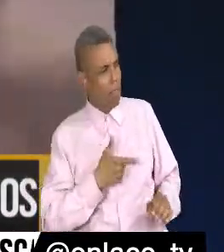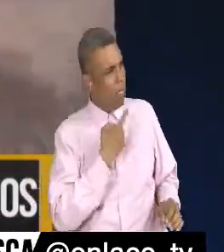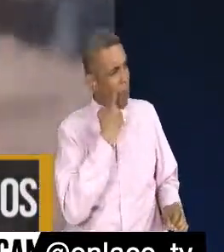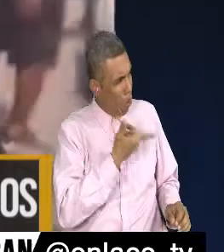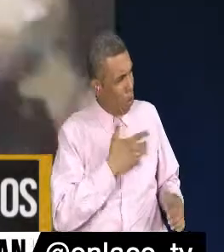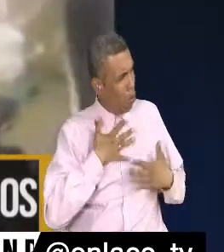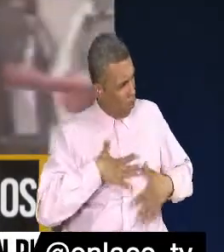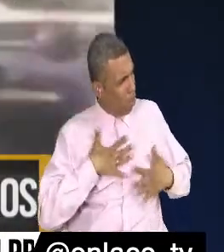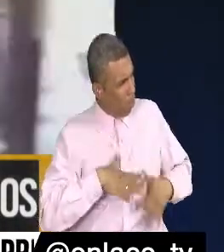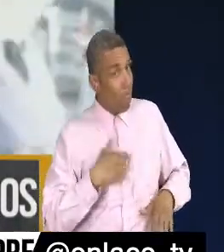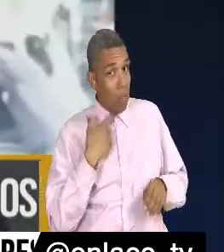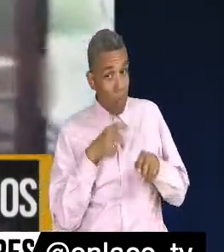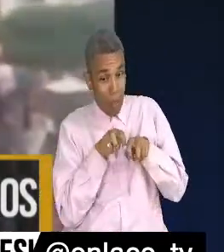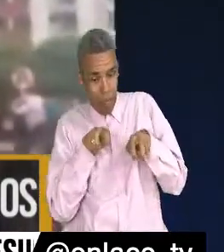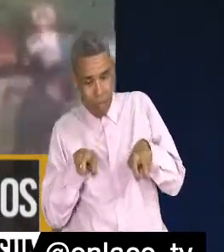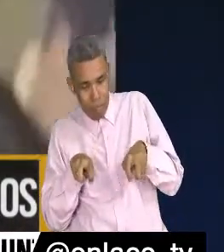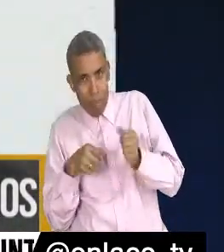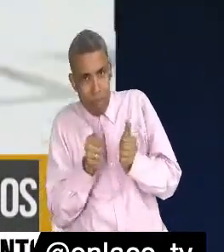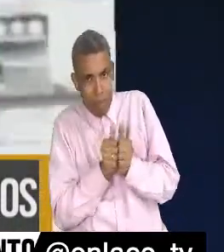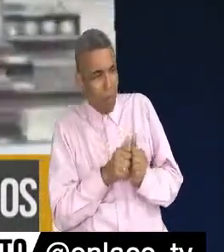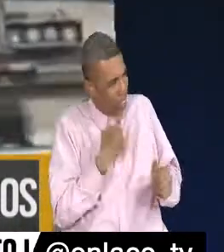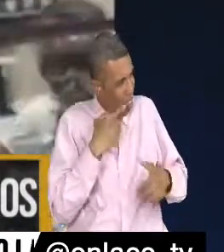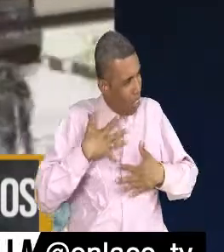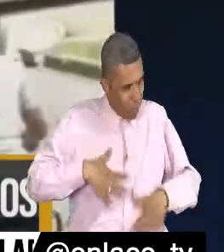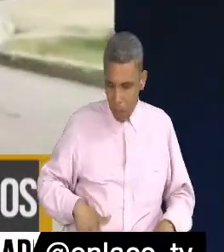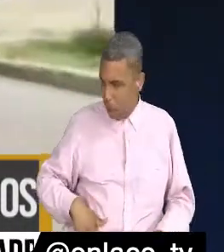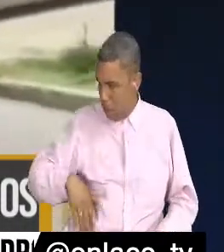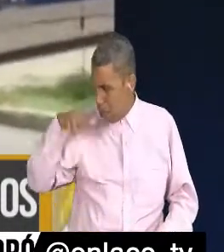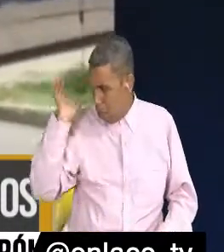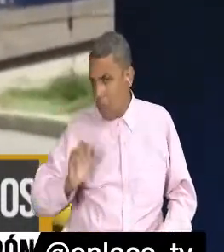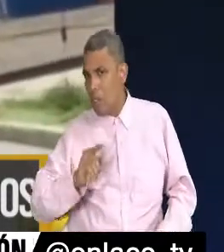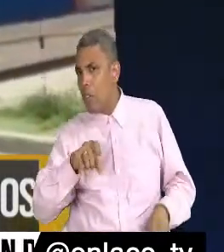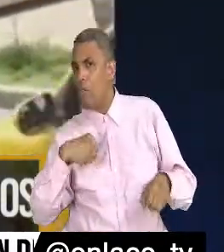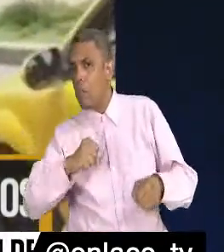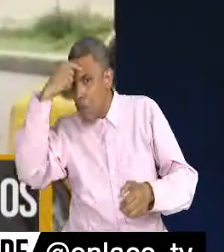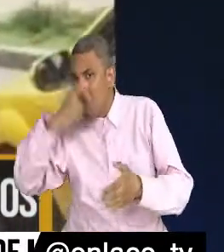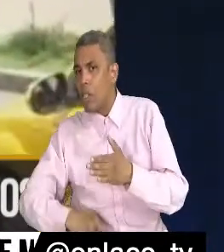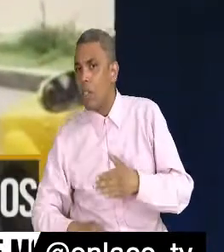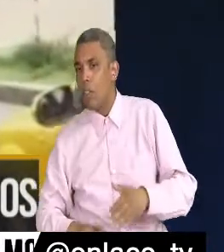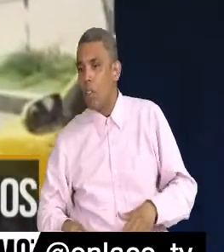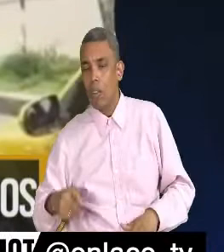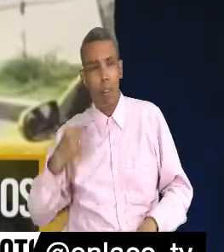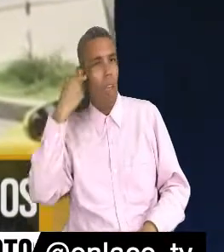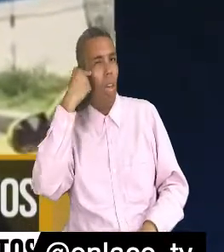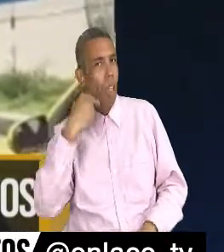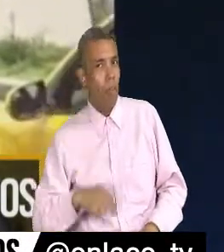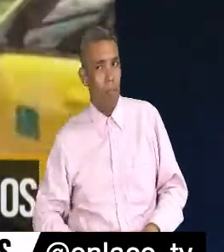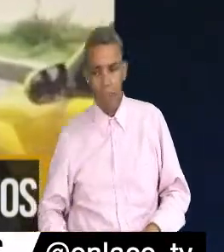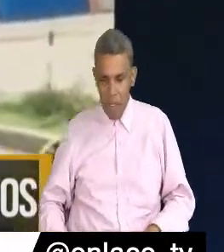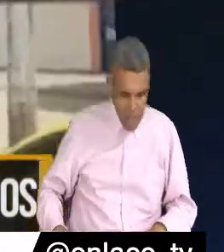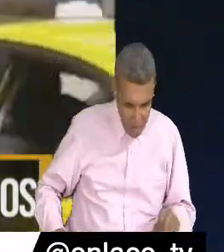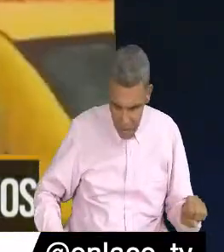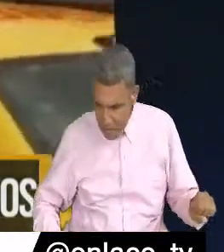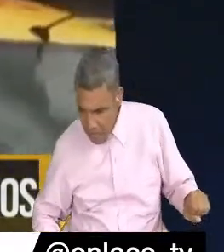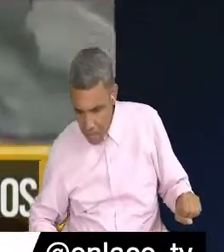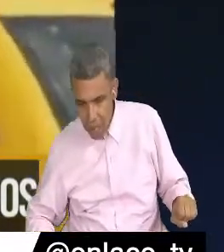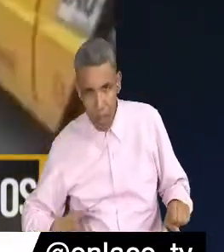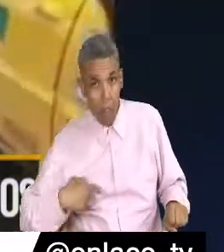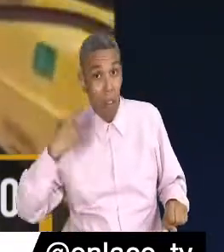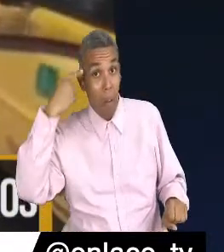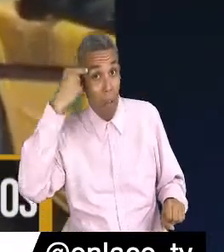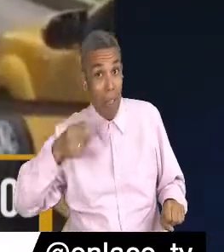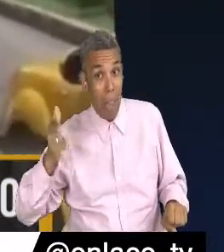embalar, porque yo pensé que él iba a sacar de pronto un arma de fuego. Cuando el cucho sacó la macheta, pues él se